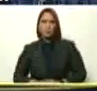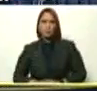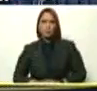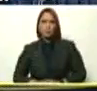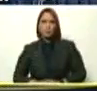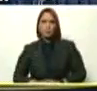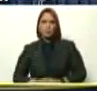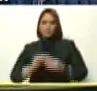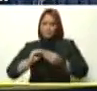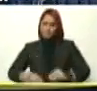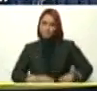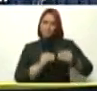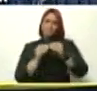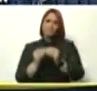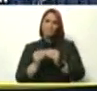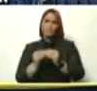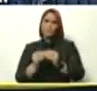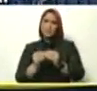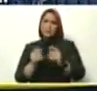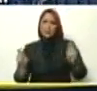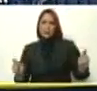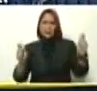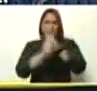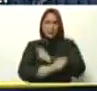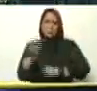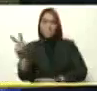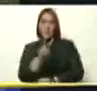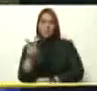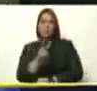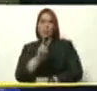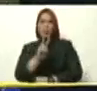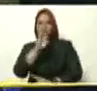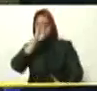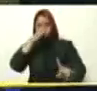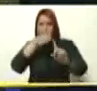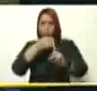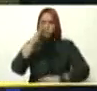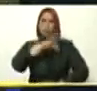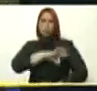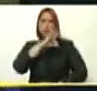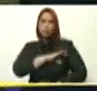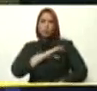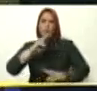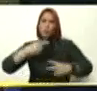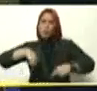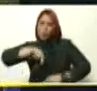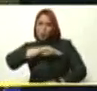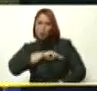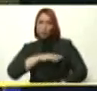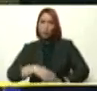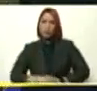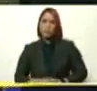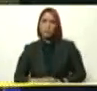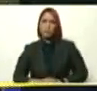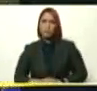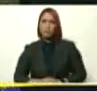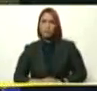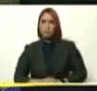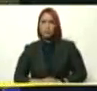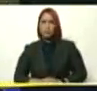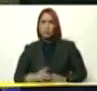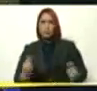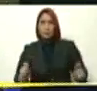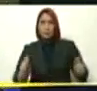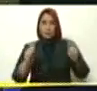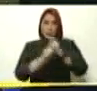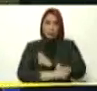del rescate de la transición venezolana hacia el socialismo nuestro. Una